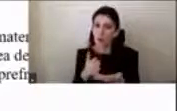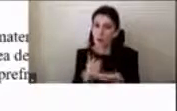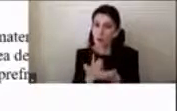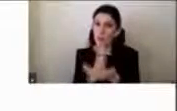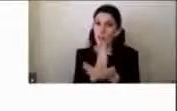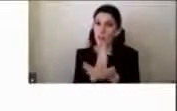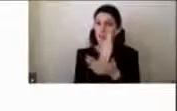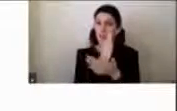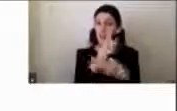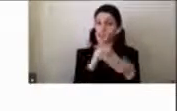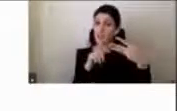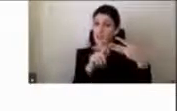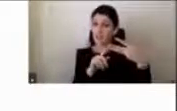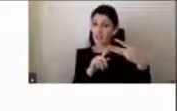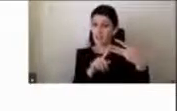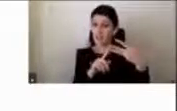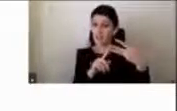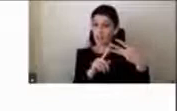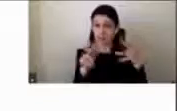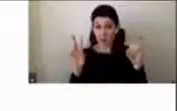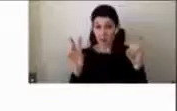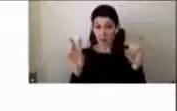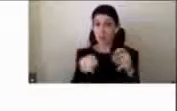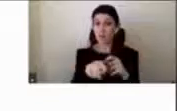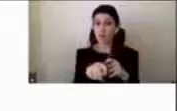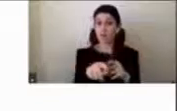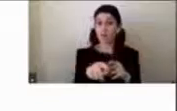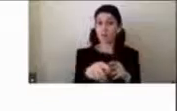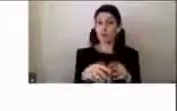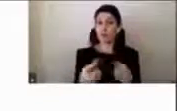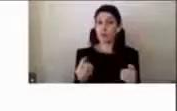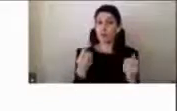tercer punto de la presentación, que tiene que ver con las dimensiones y